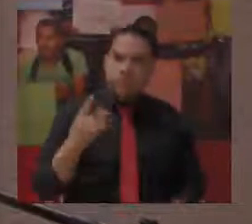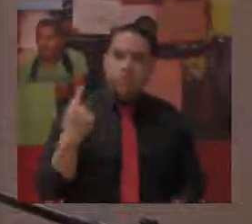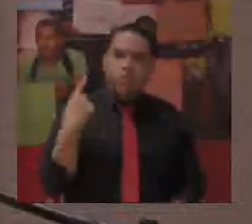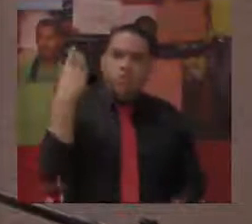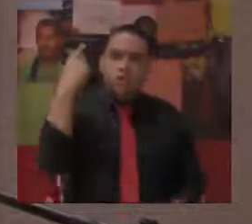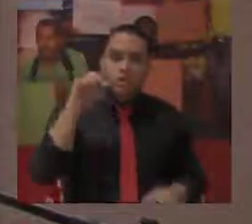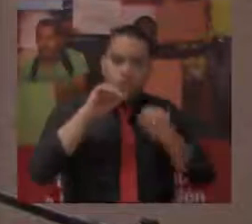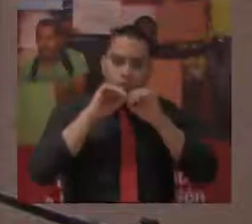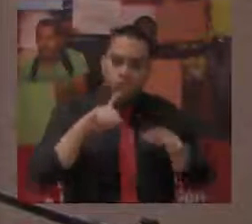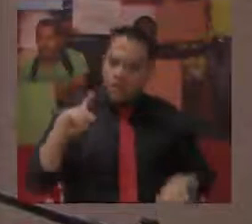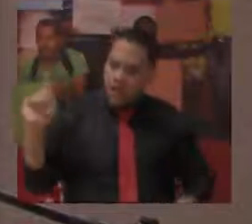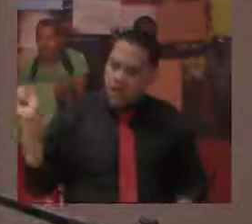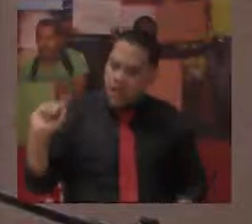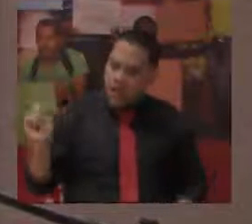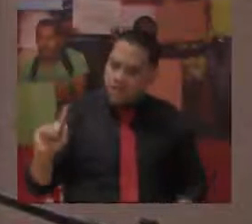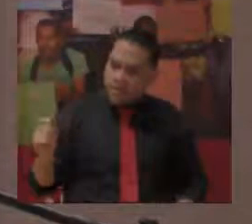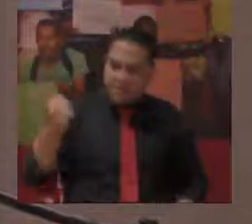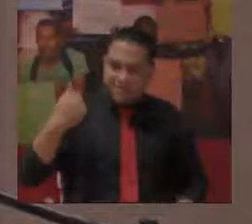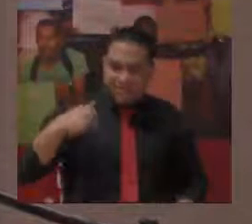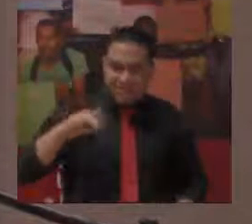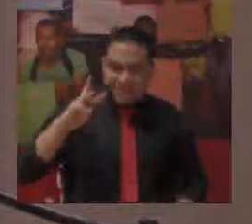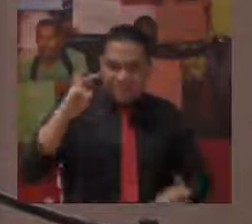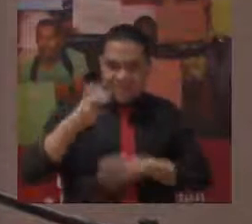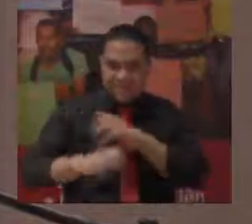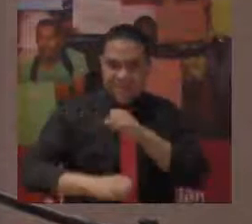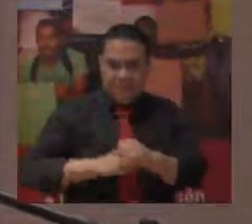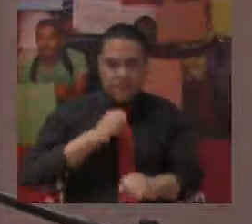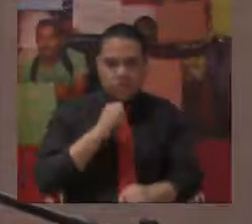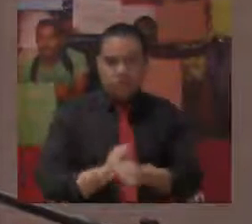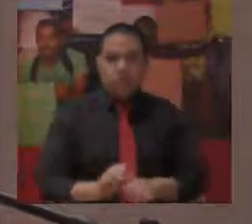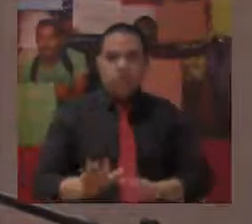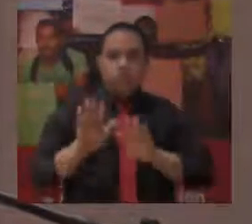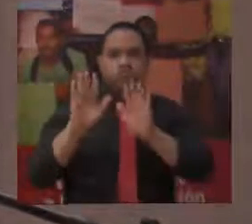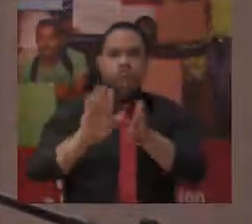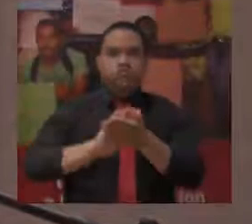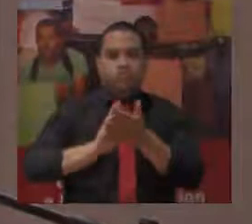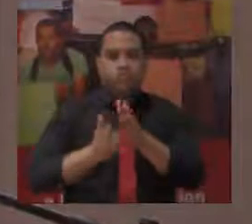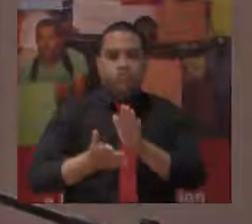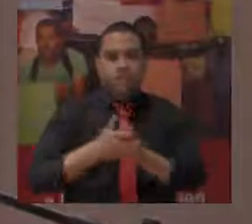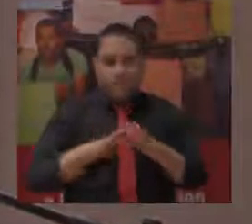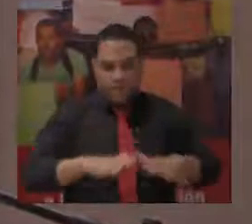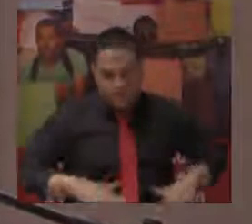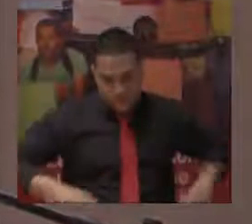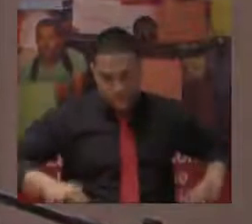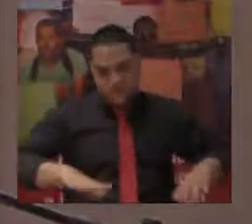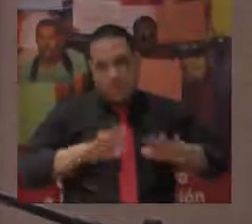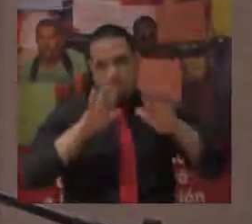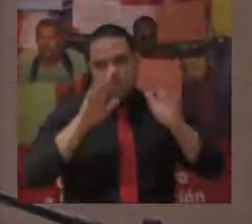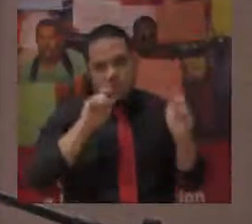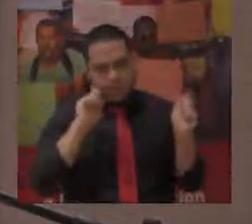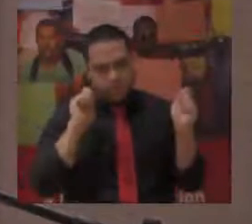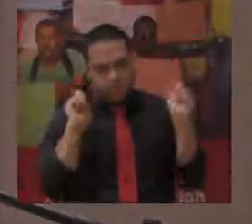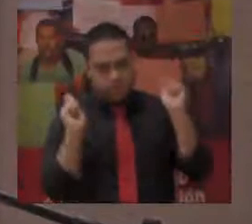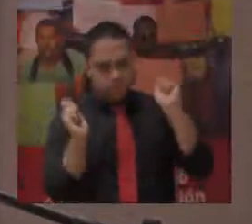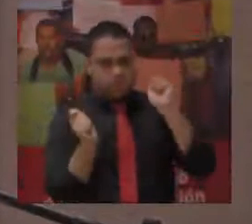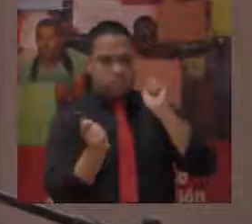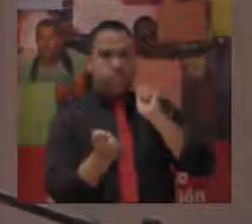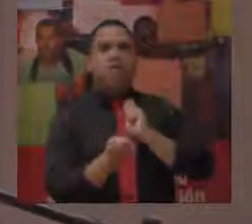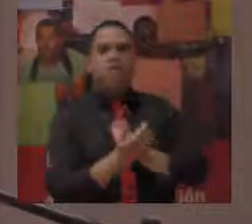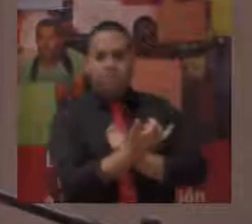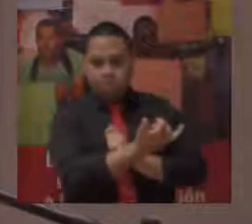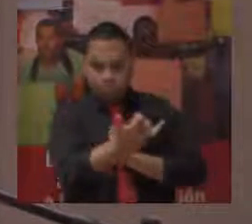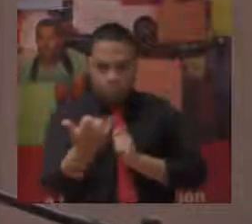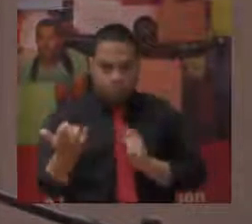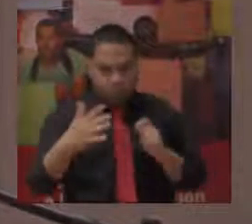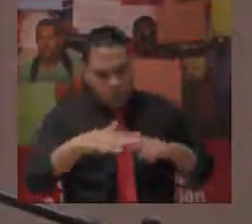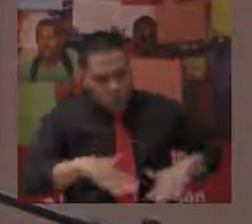13 años que ha venido generando paz territorial, transformación de las realidades del territorio, apalancando